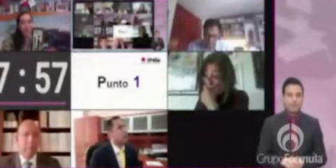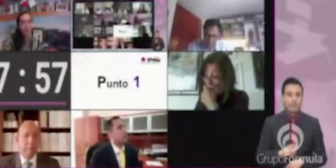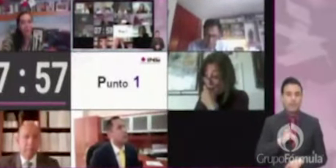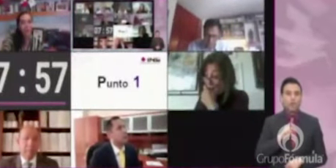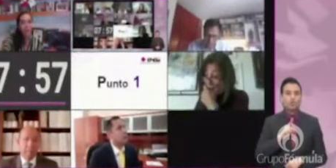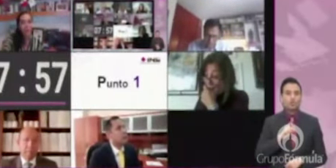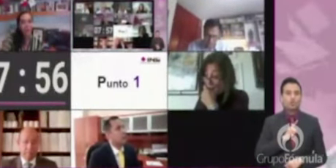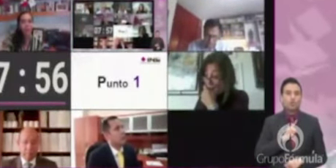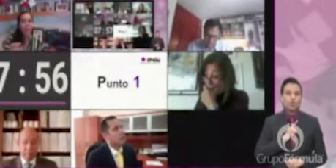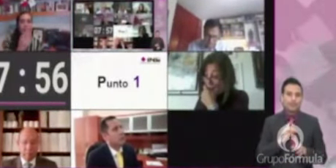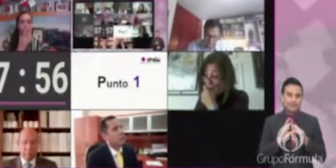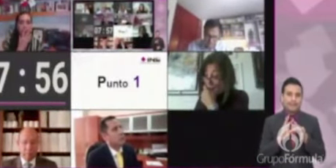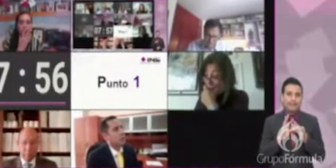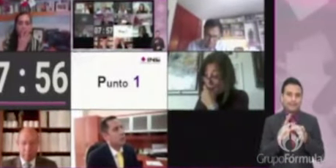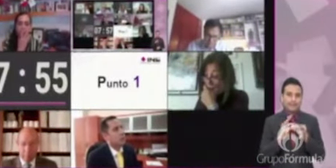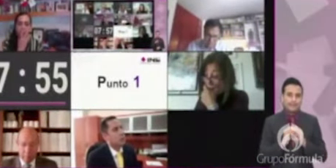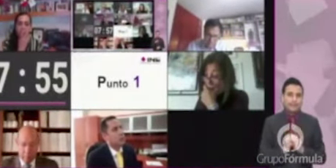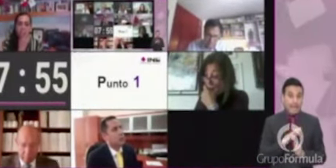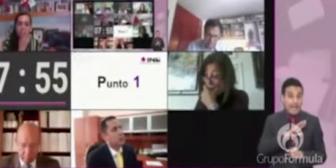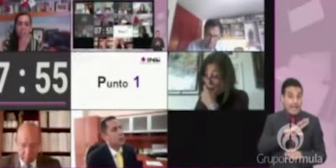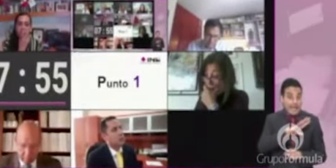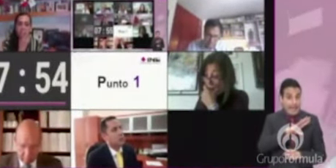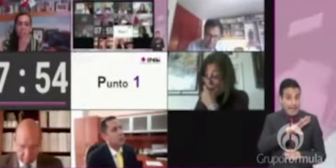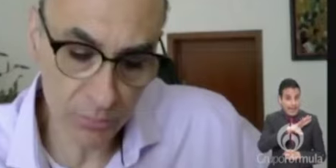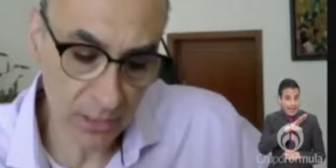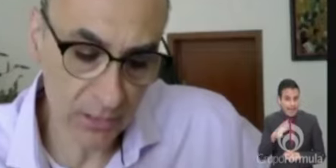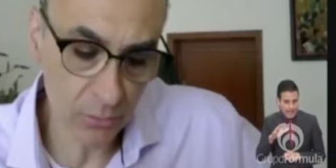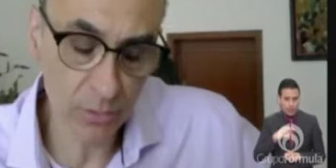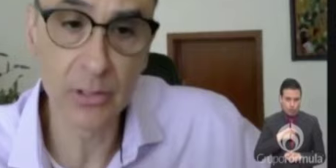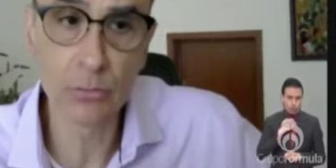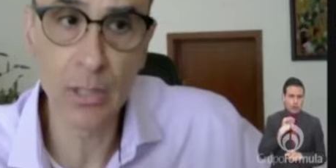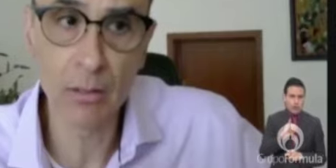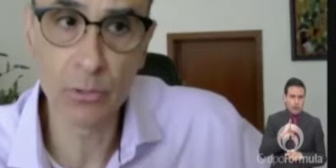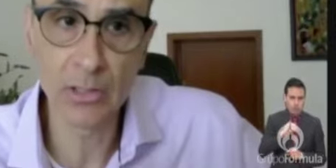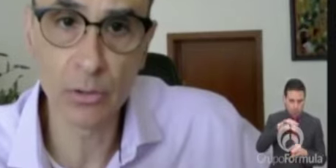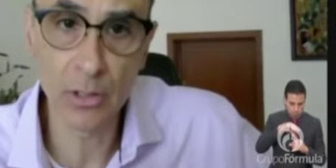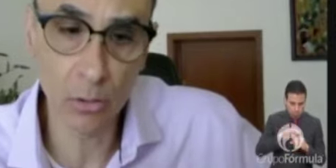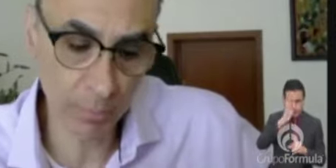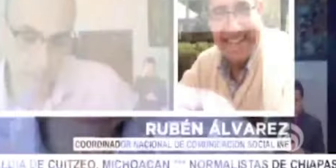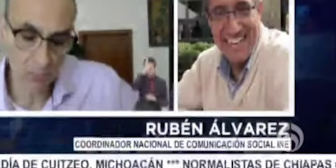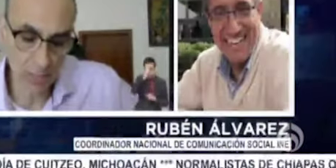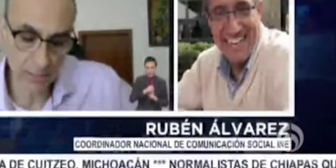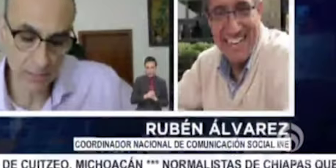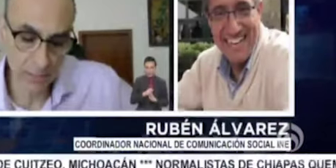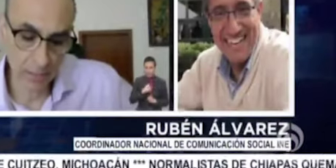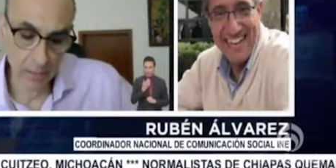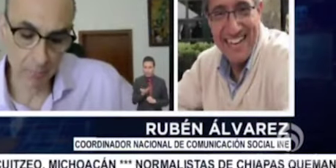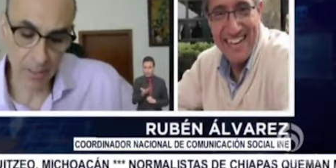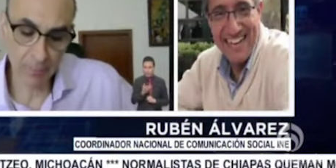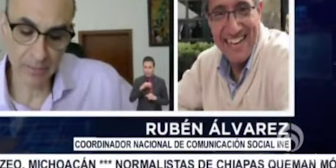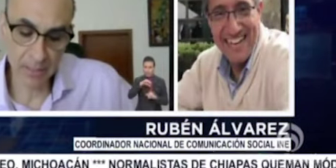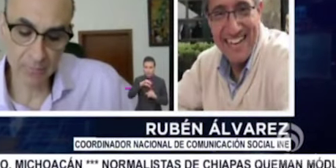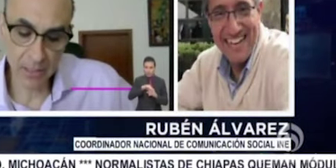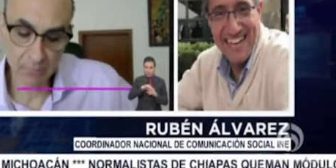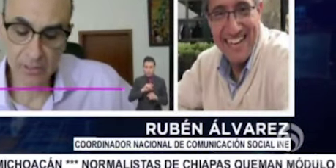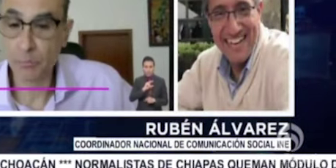preliminares para las elecciones el próximo 6 de junio, ¿es correcto? Sí, hay